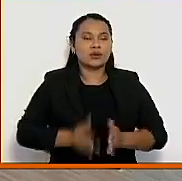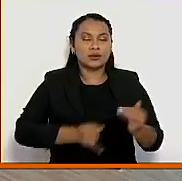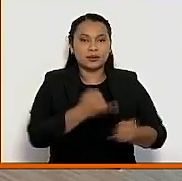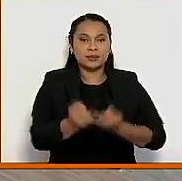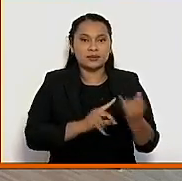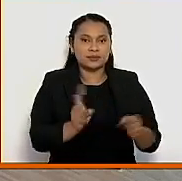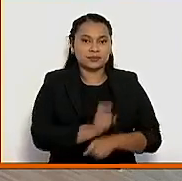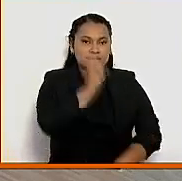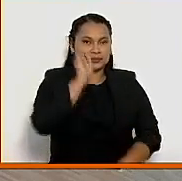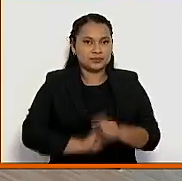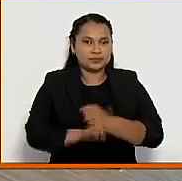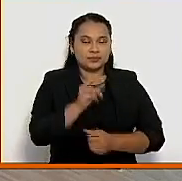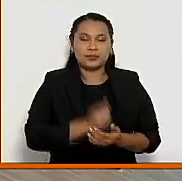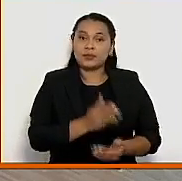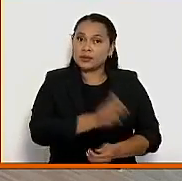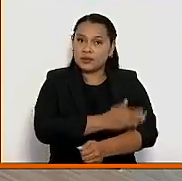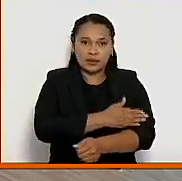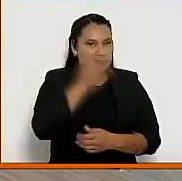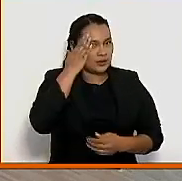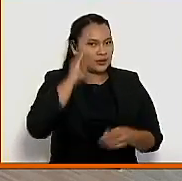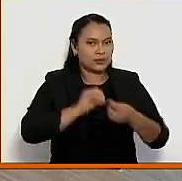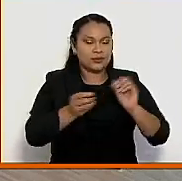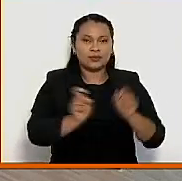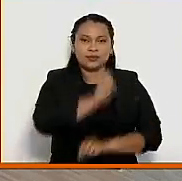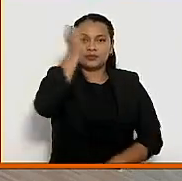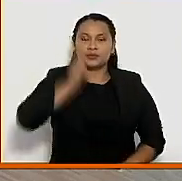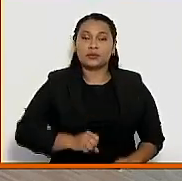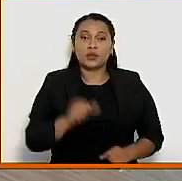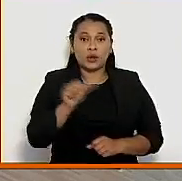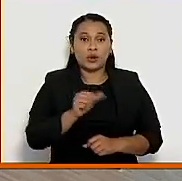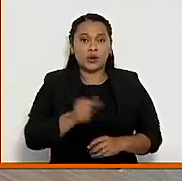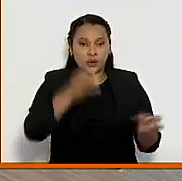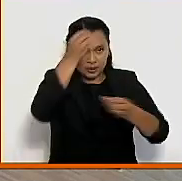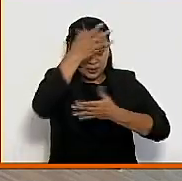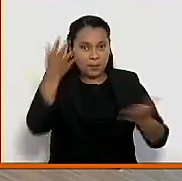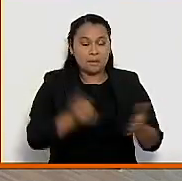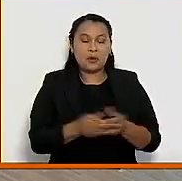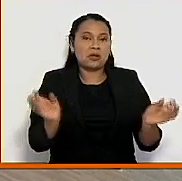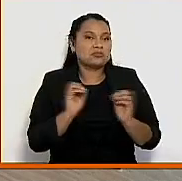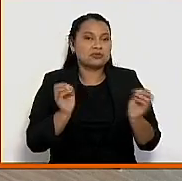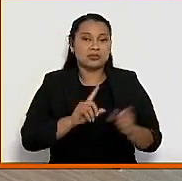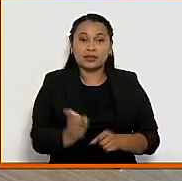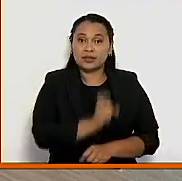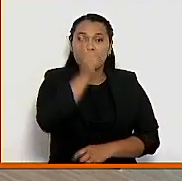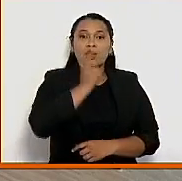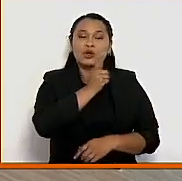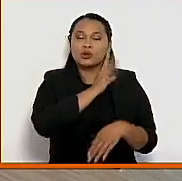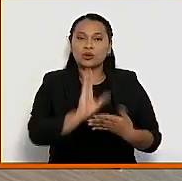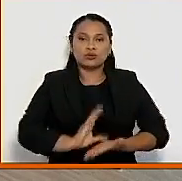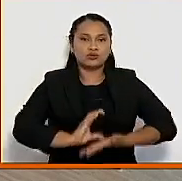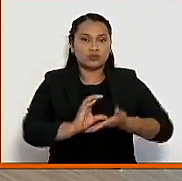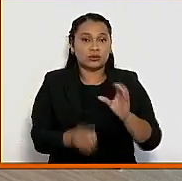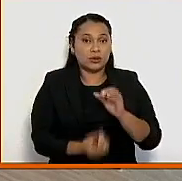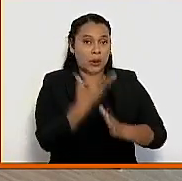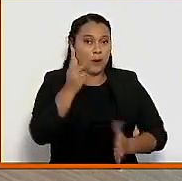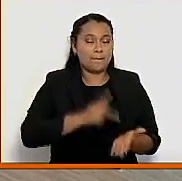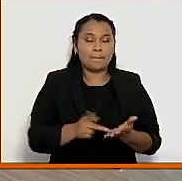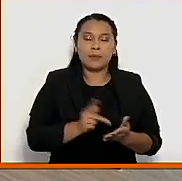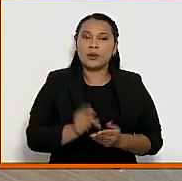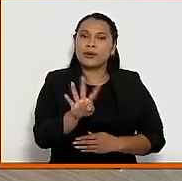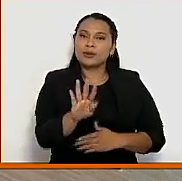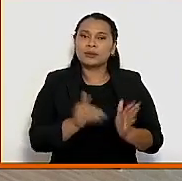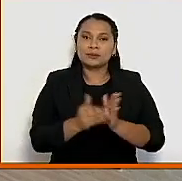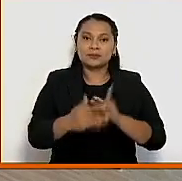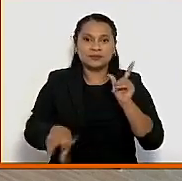los números ganadores en premiados, te cuento, querido jugador, que no hubo ganador en nuestro Loto Superpremio y ahora nuestro nuevo monto está en 4 millones de lempiras